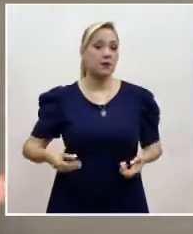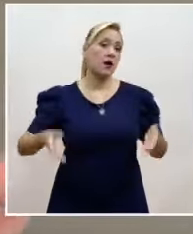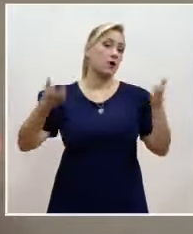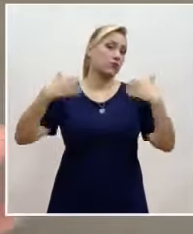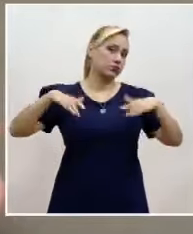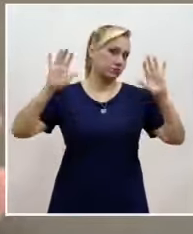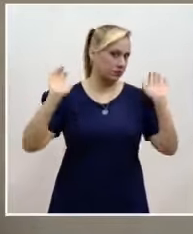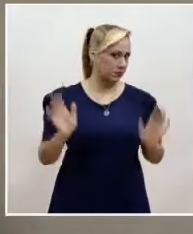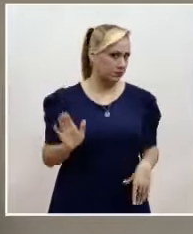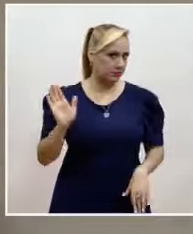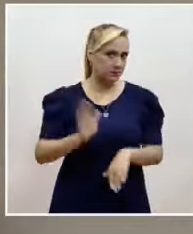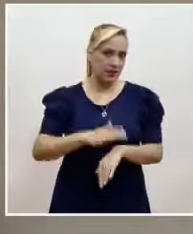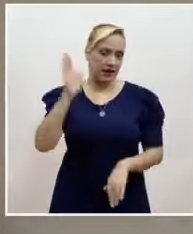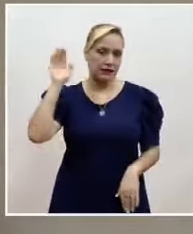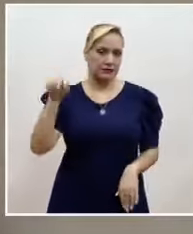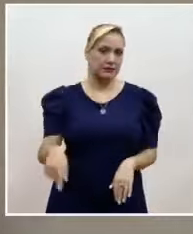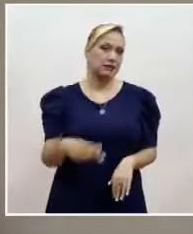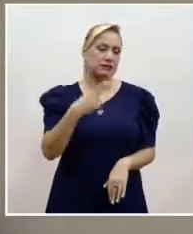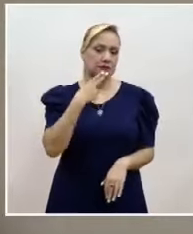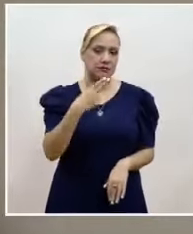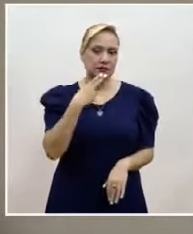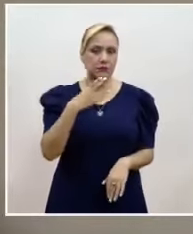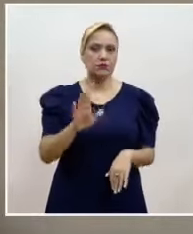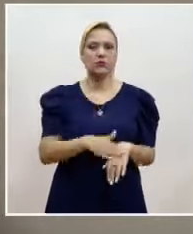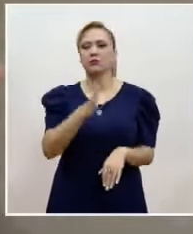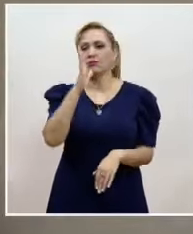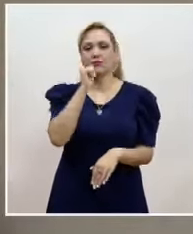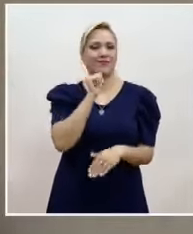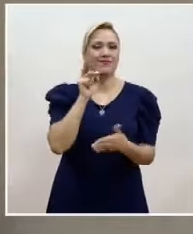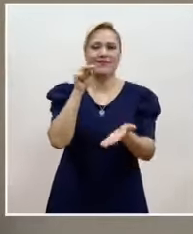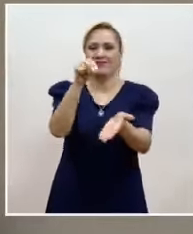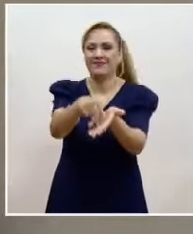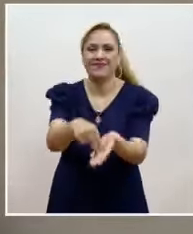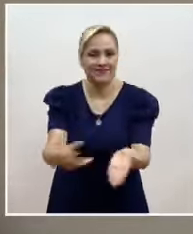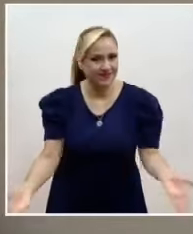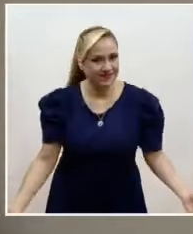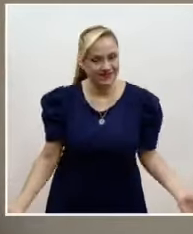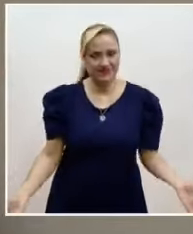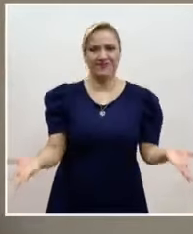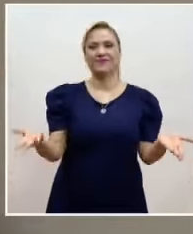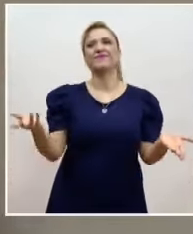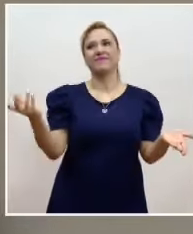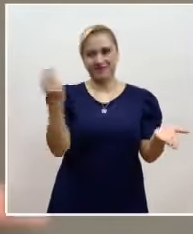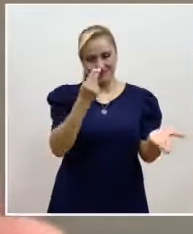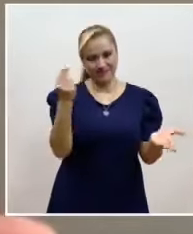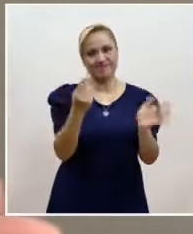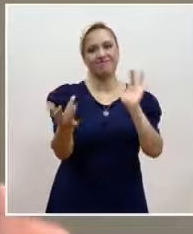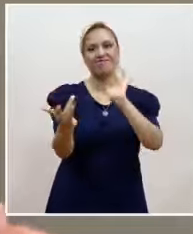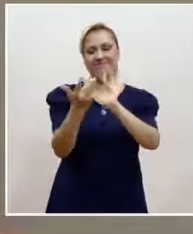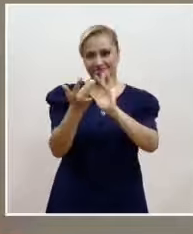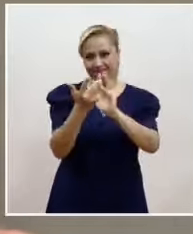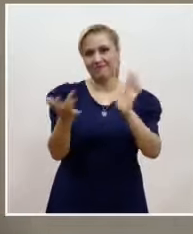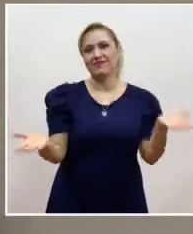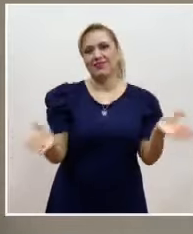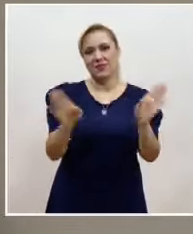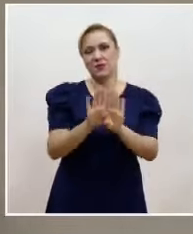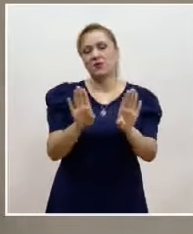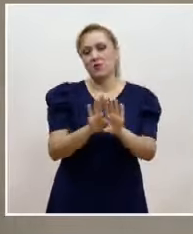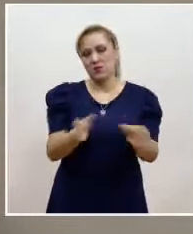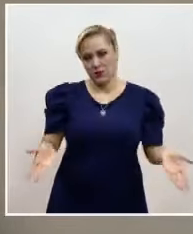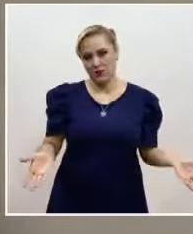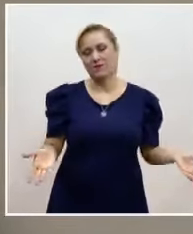fue el boom, ¿no? Porque ya no solamente era para cumplir una necesidad interna, sino porque pues no había